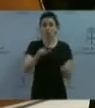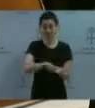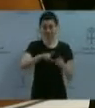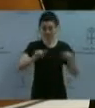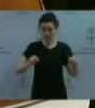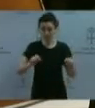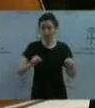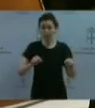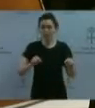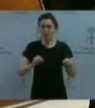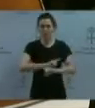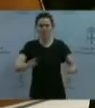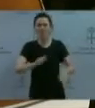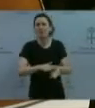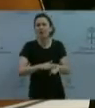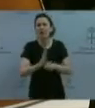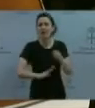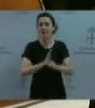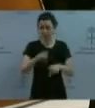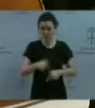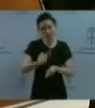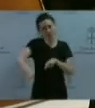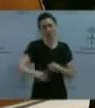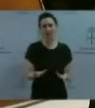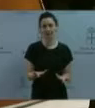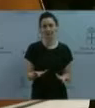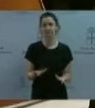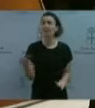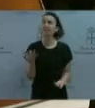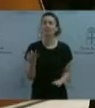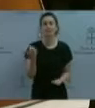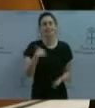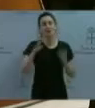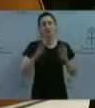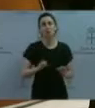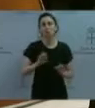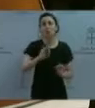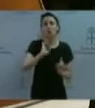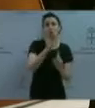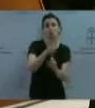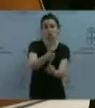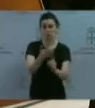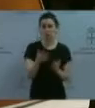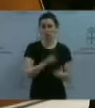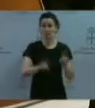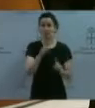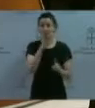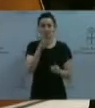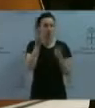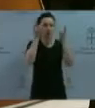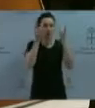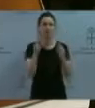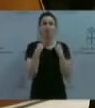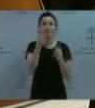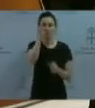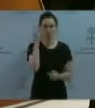legislatura. Y é hora de ir resolviendo anomalías nesta Xunta General, porque non tiene sentido que les diputades y diputados podamos falar sin ningún problema